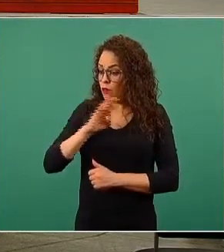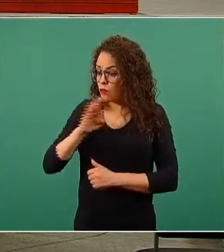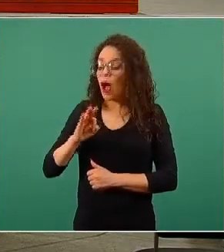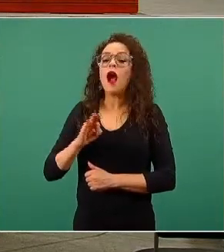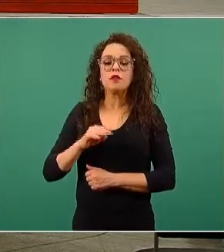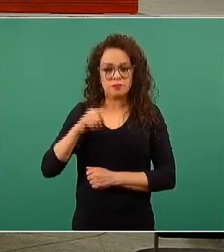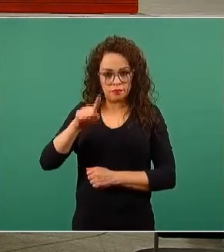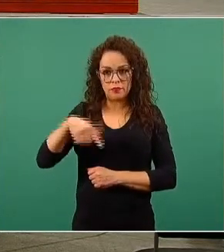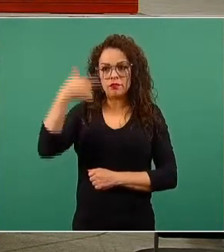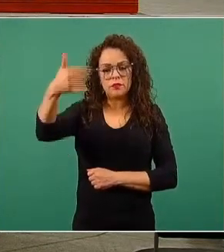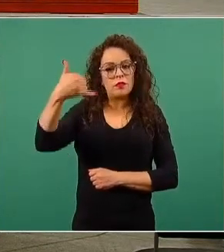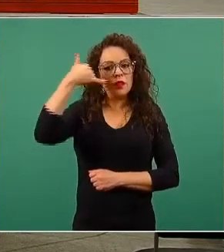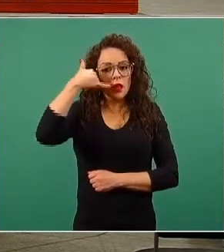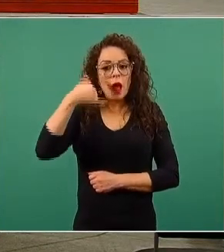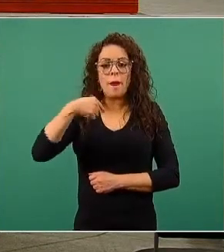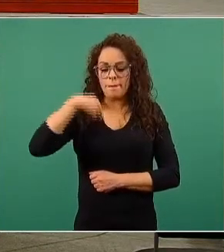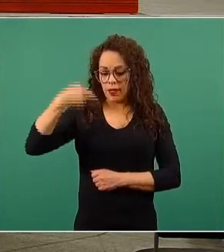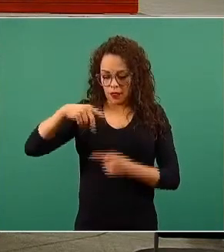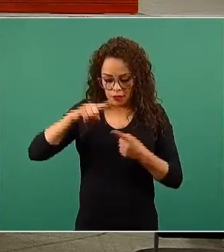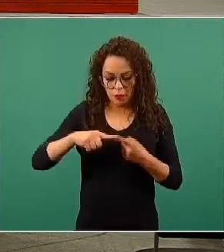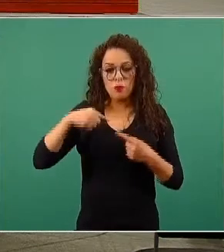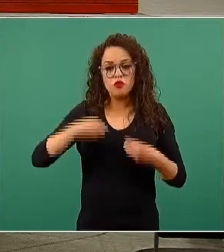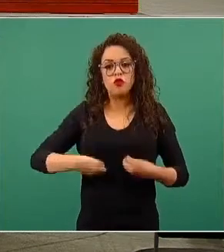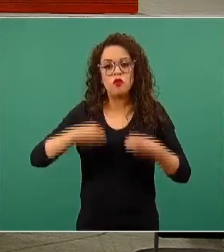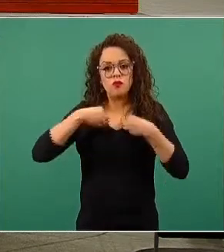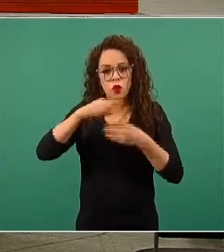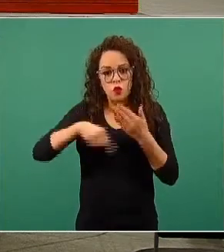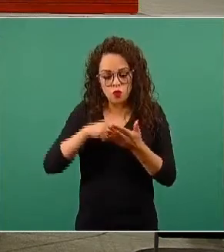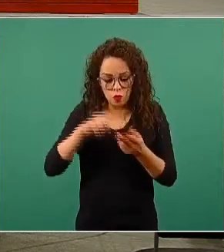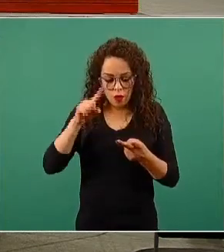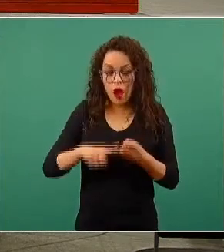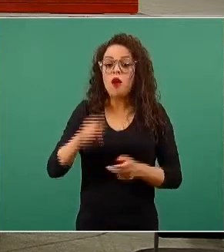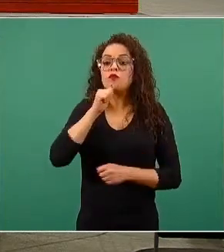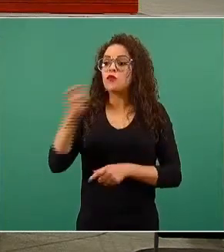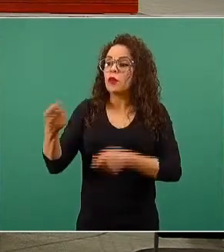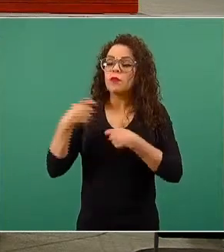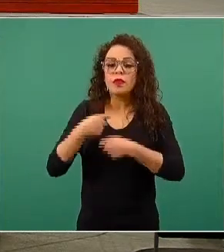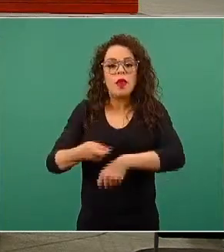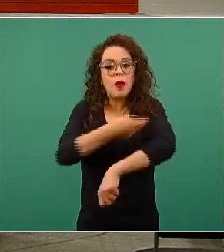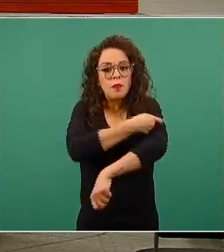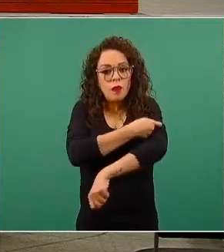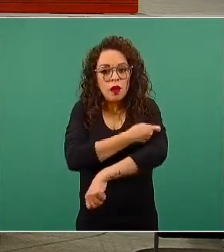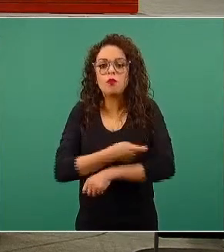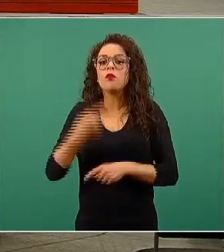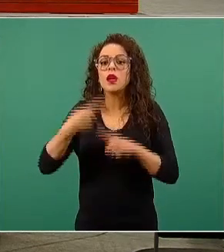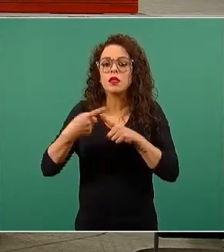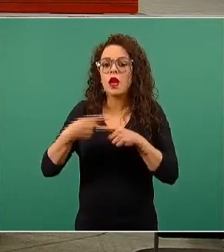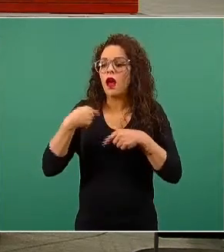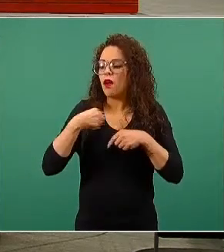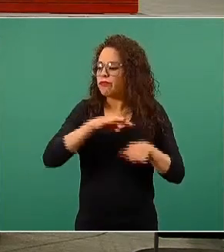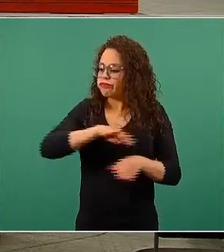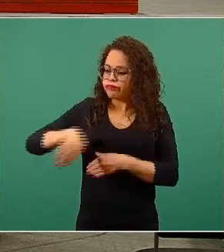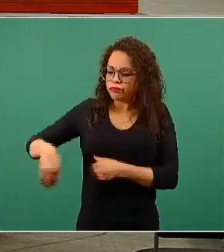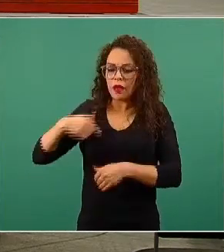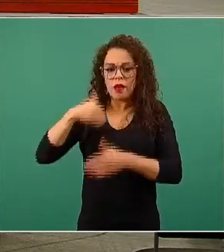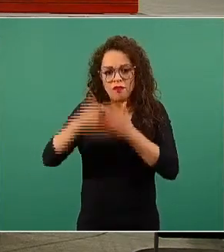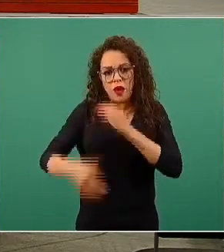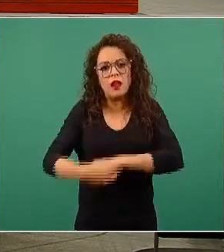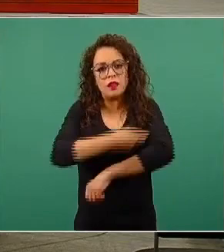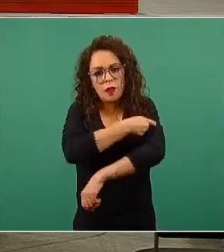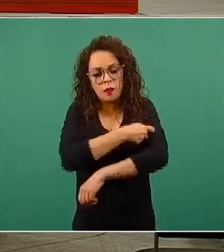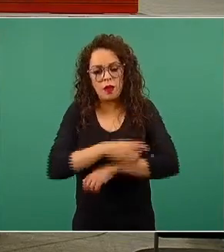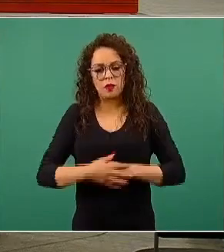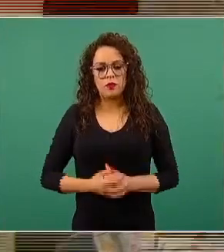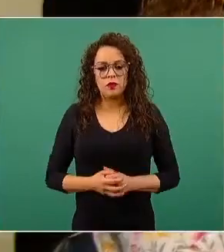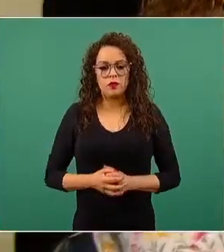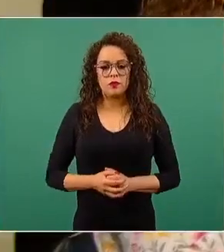nombre, vivo en tal lugar, no me han vacunado, ayúdenme. Alguien me dejó de lado. Esa es la idea. Porque también pasa